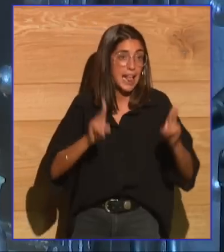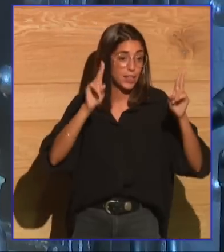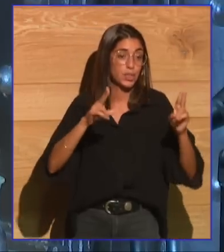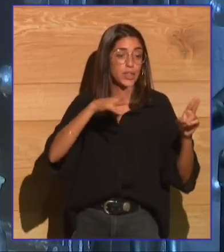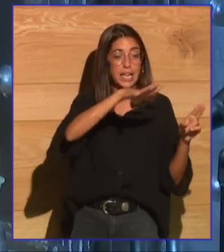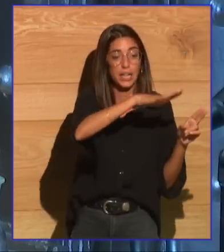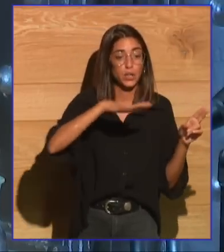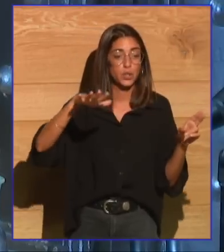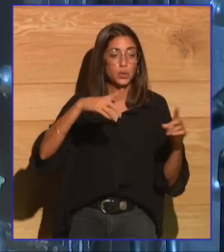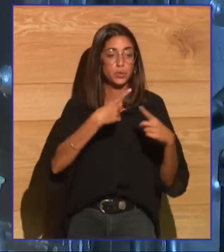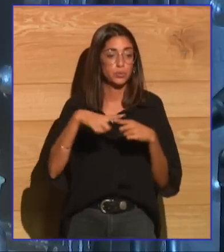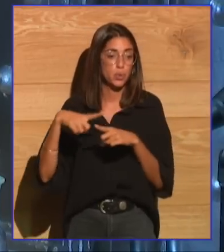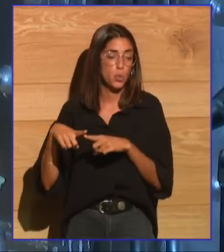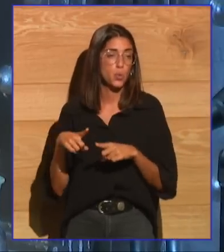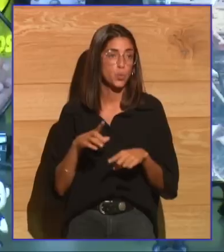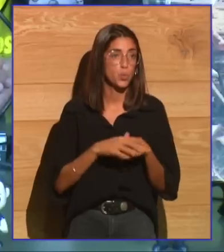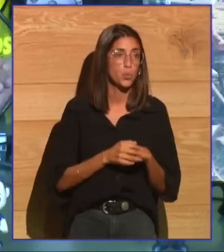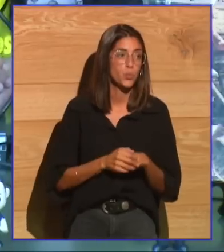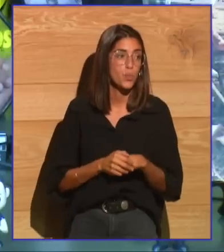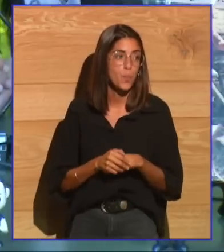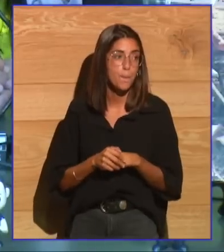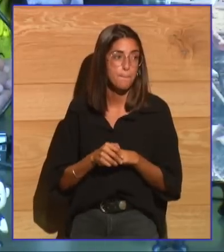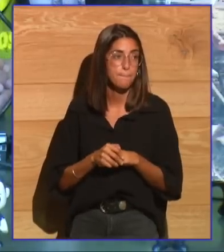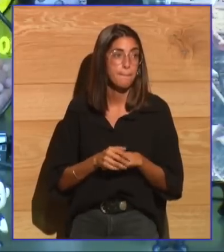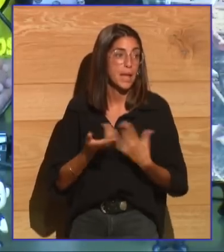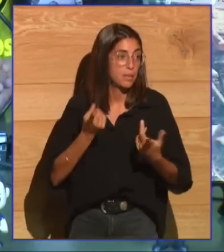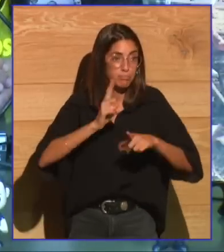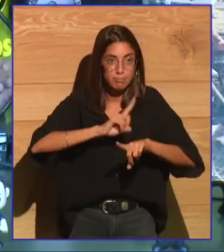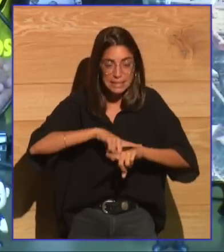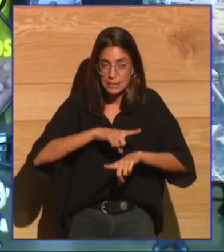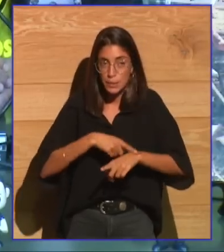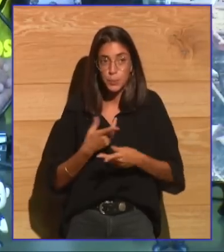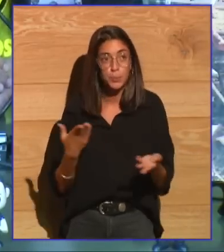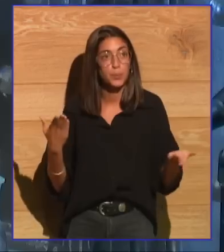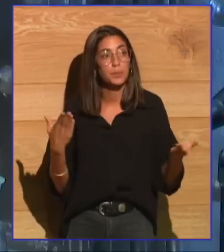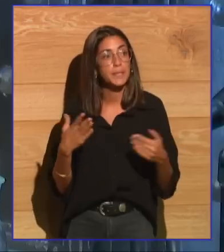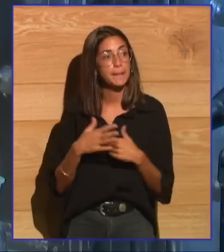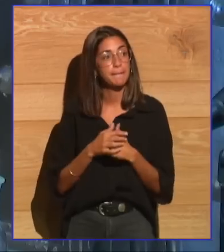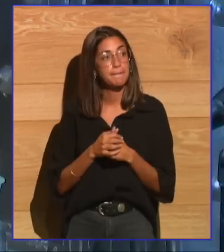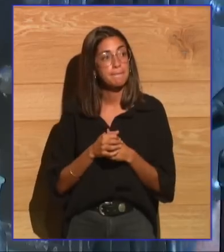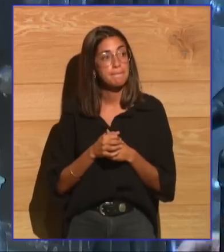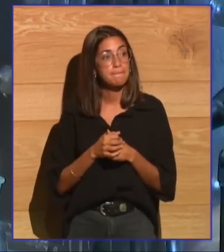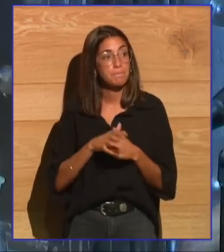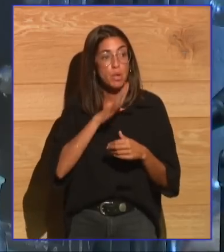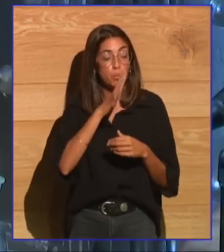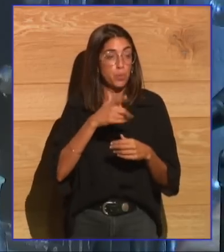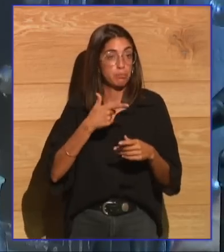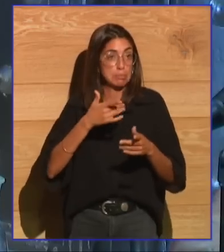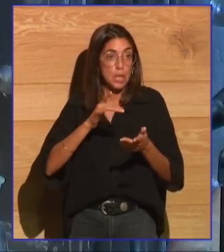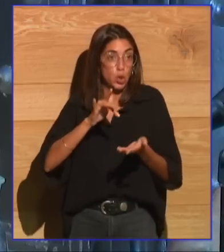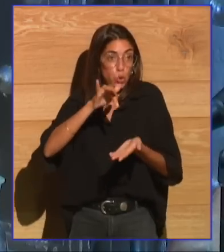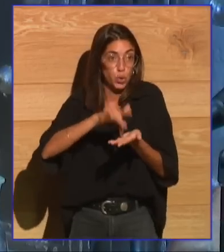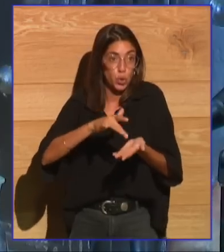la unidad de espacio y tierra duro y tiempo yo no soy tan claro si porque vuelva a pasar lo mismo otra vez